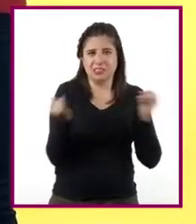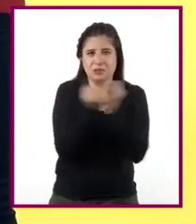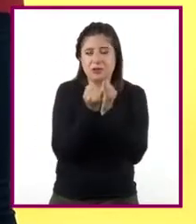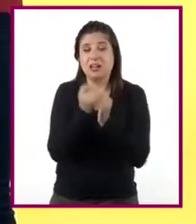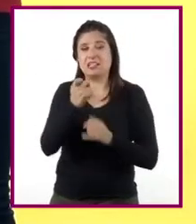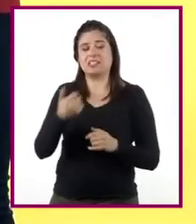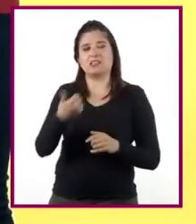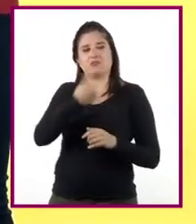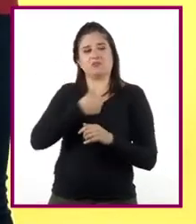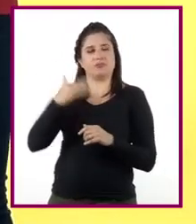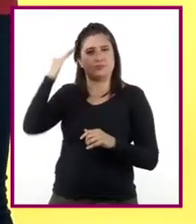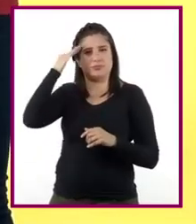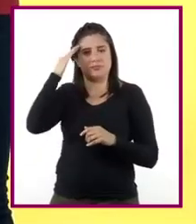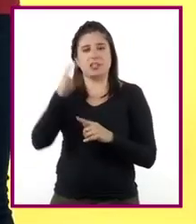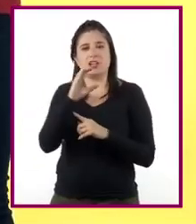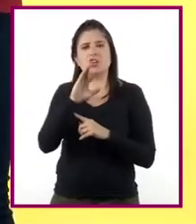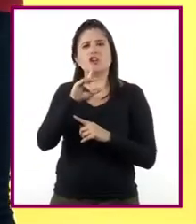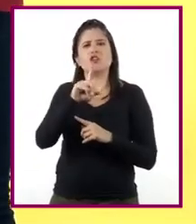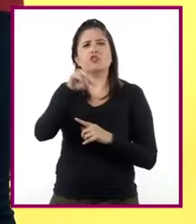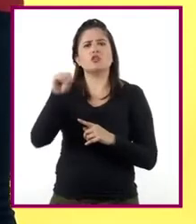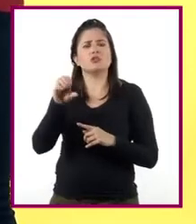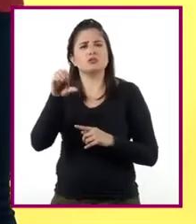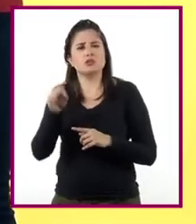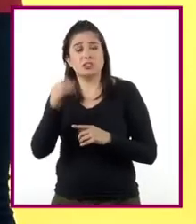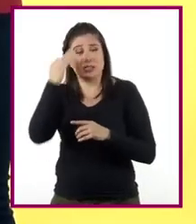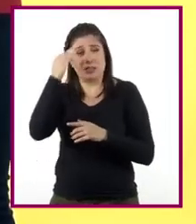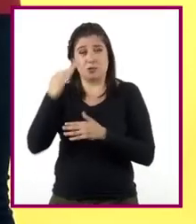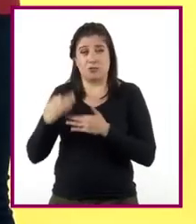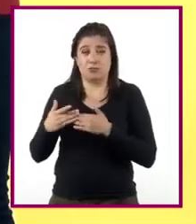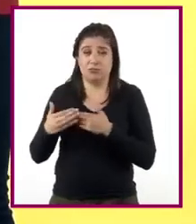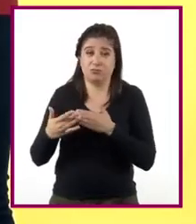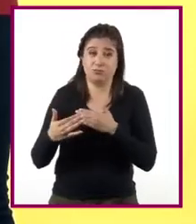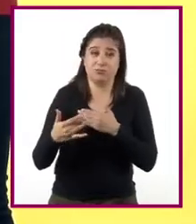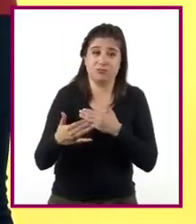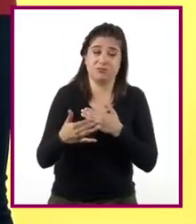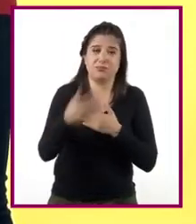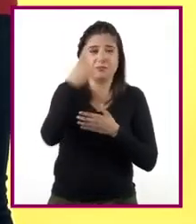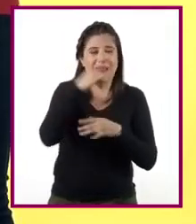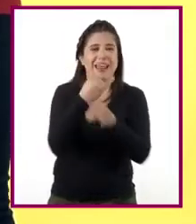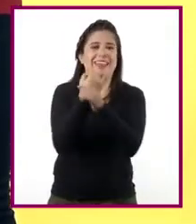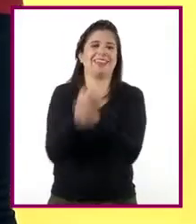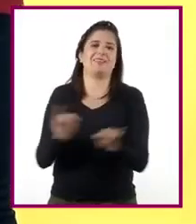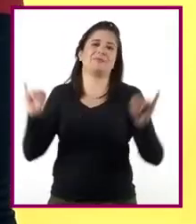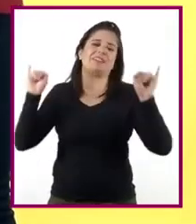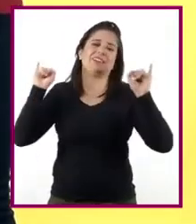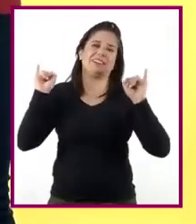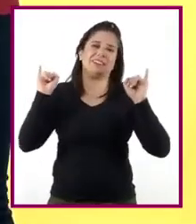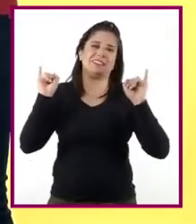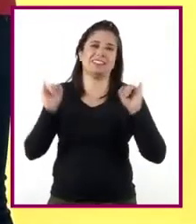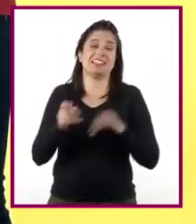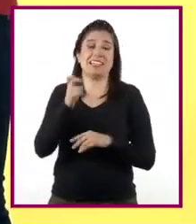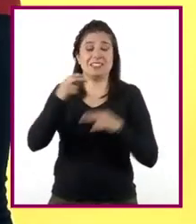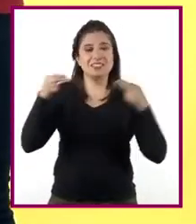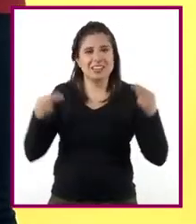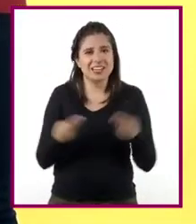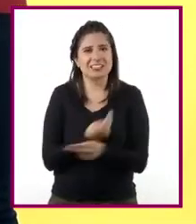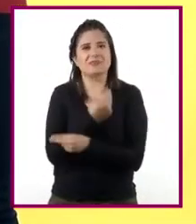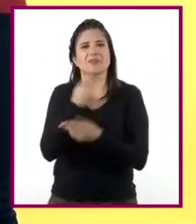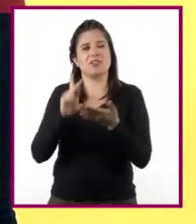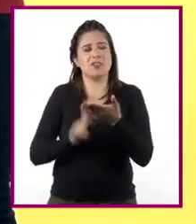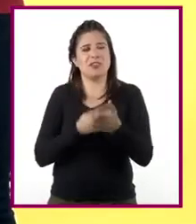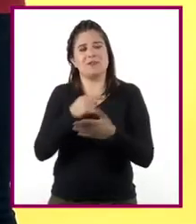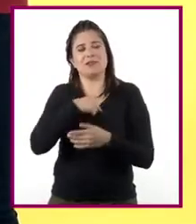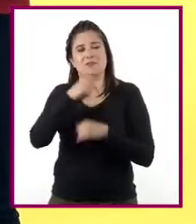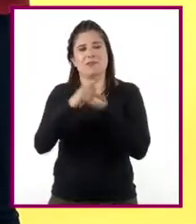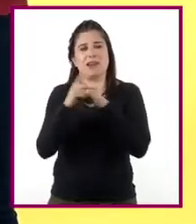autonomía encabezadas por los criollos que, con el tiempo, dieron paso a la independencia y con ella al nacimiento de